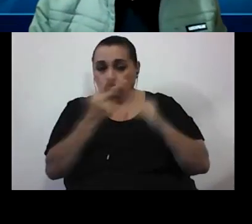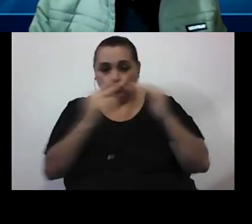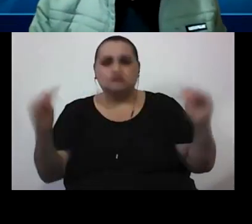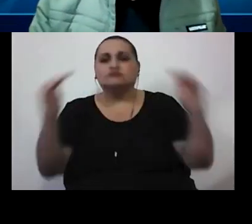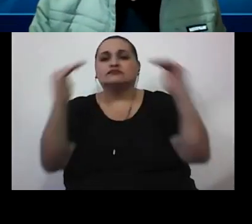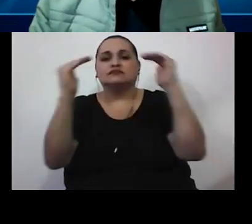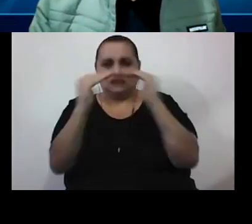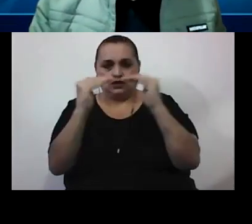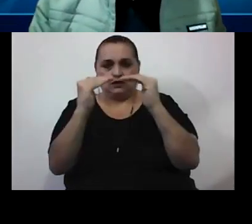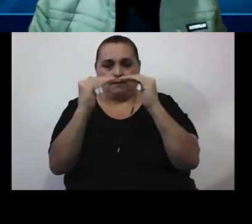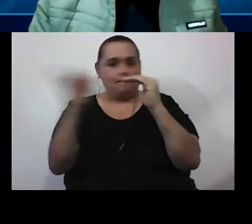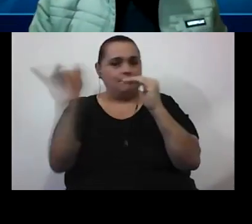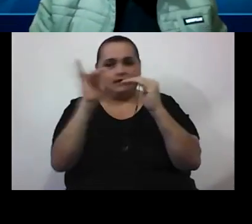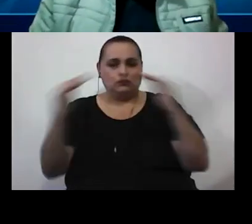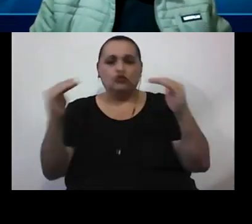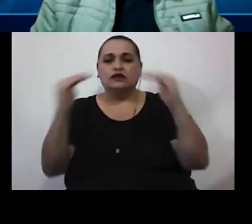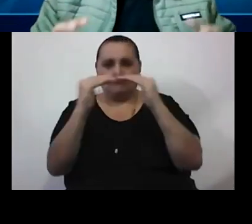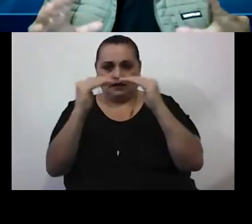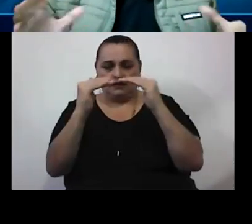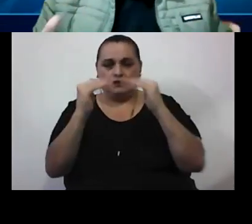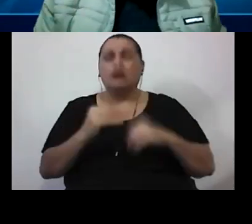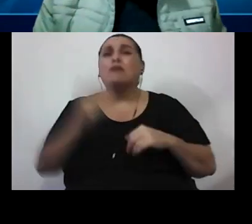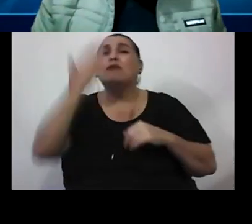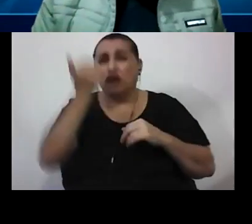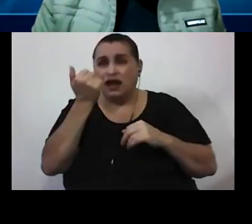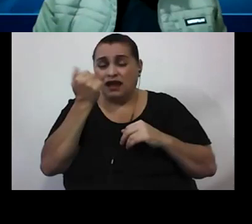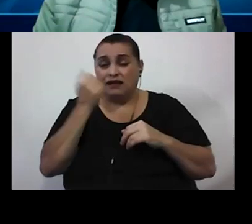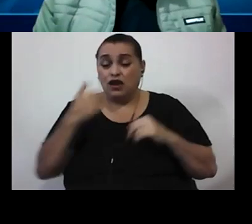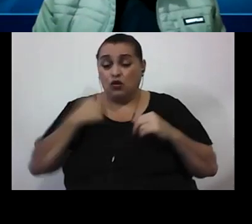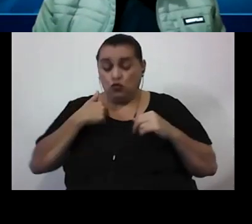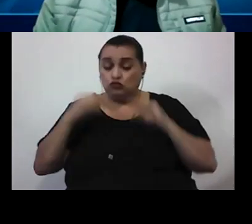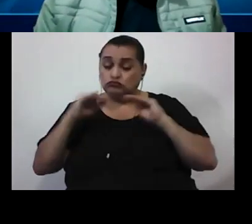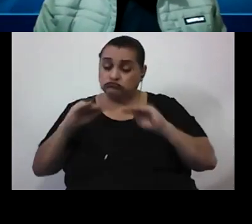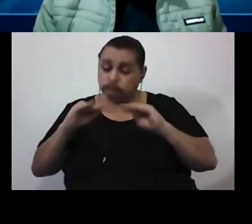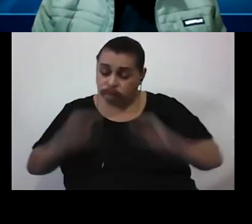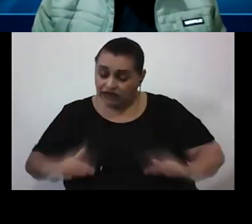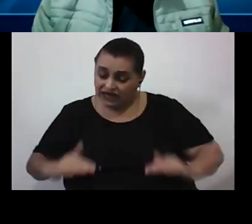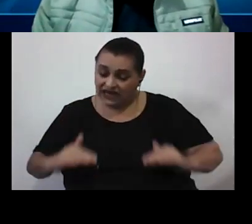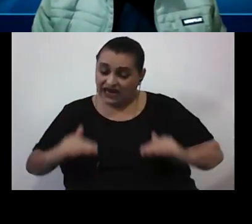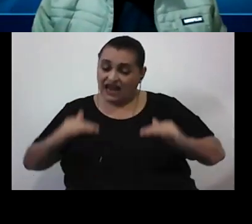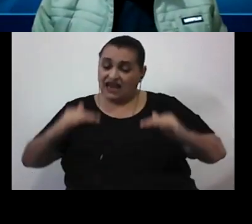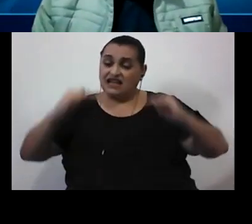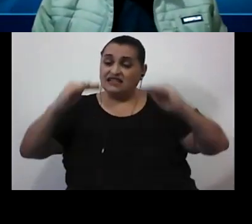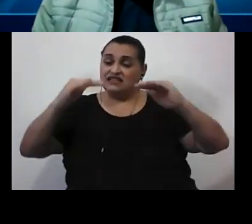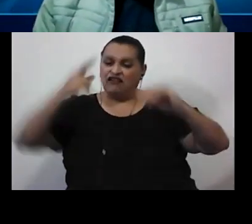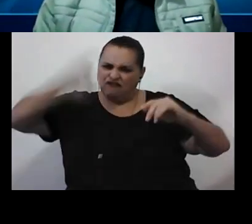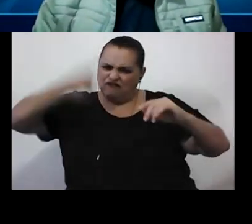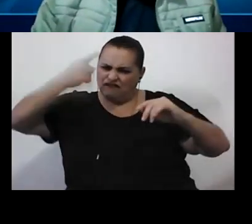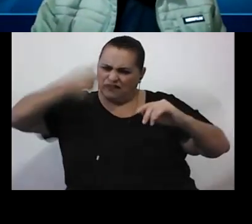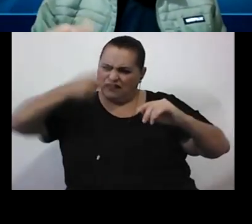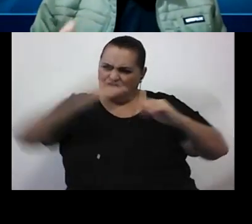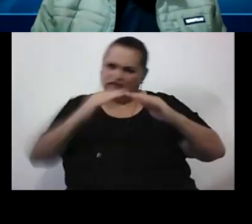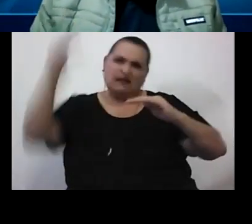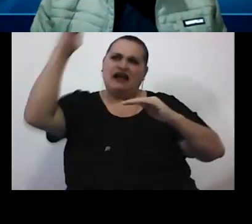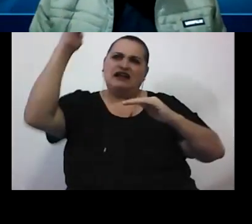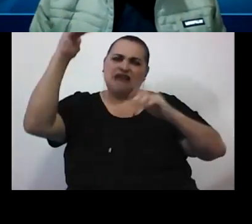estar al mismo nivel. Porque en la crianza, usualmente la firmeza es muy alta, pero la amabilidad y